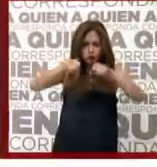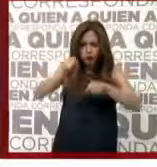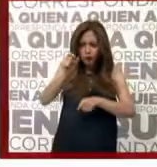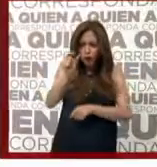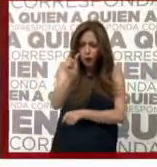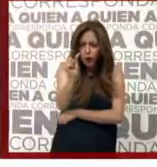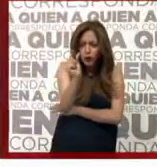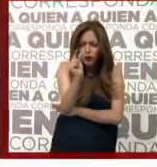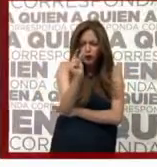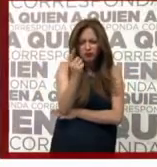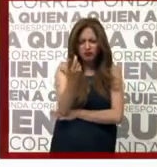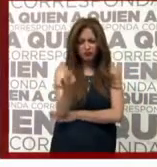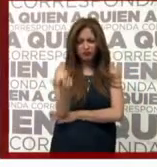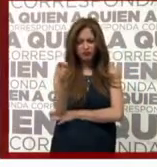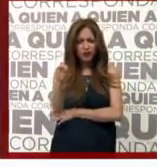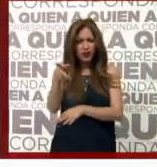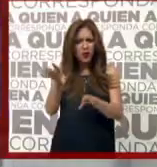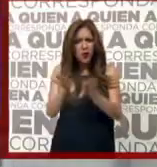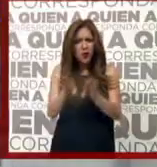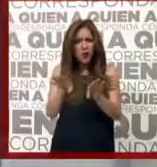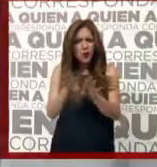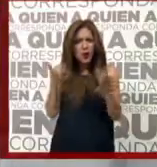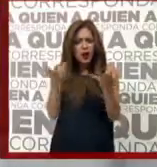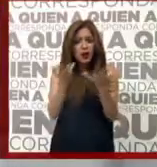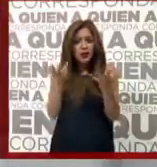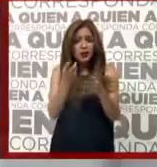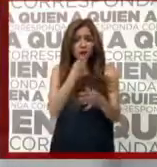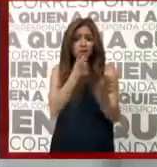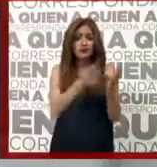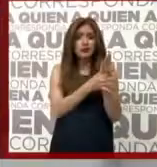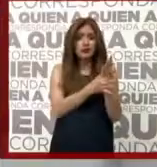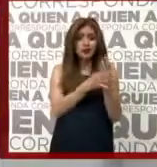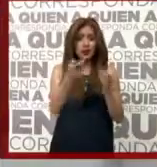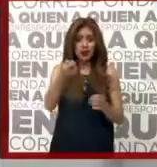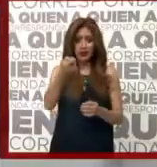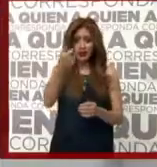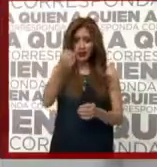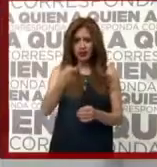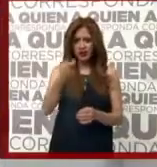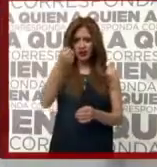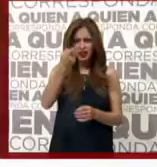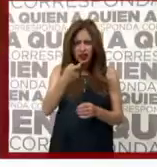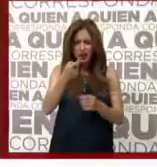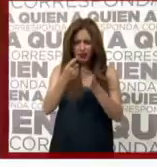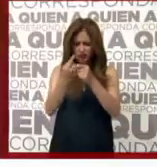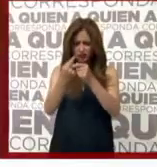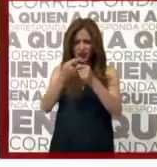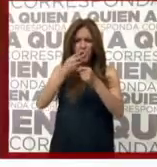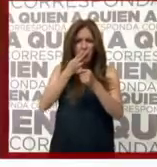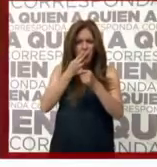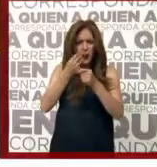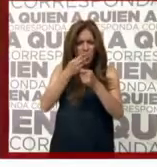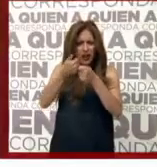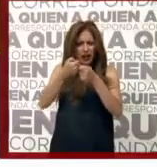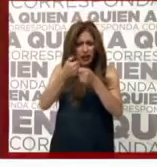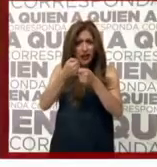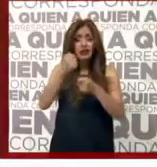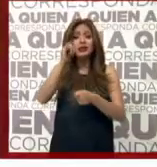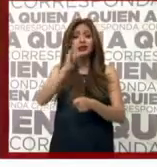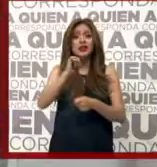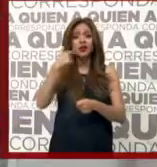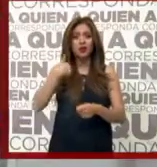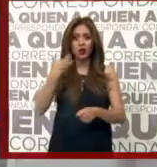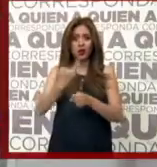tamañito. Yo le dije, señor, ¿y usted con qué hace eso? Y me dijo, con encendedores. ¿Con un encendedor? Mi